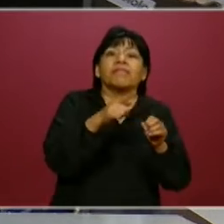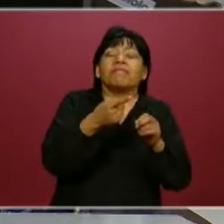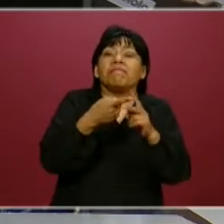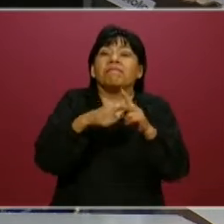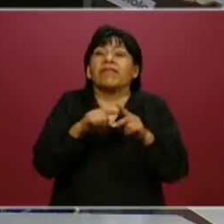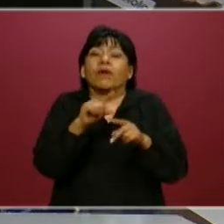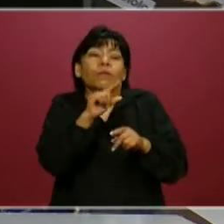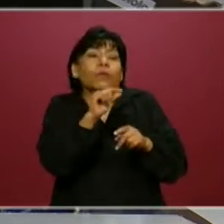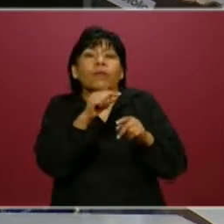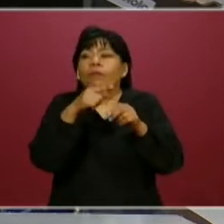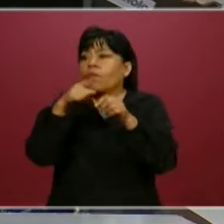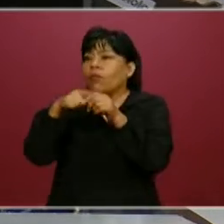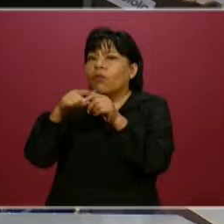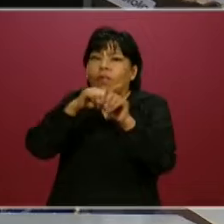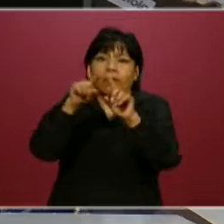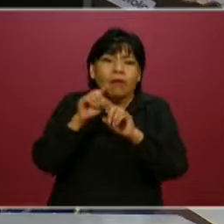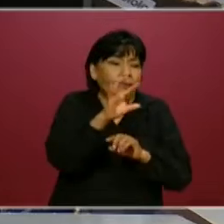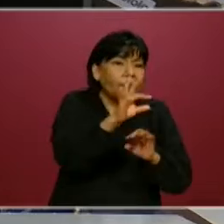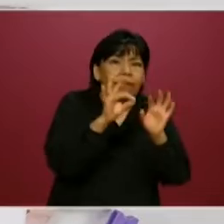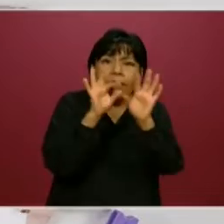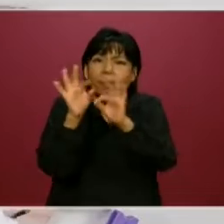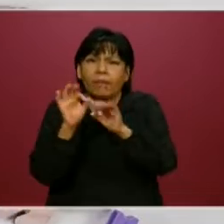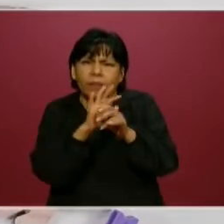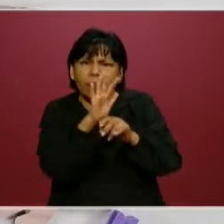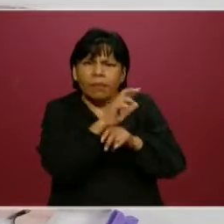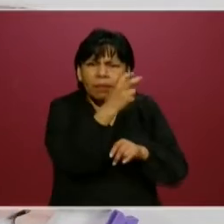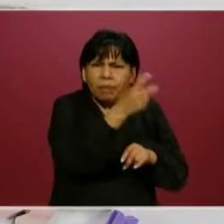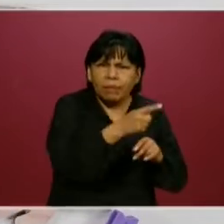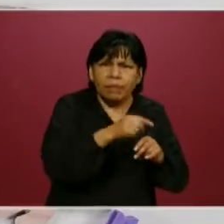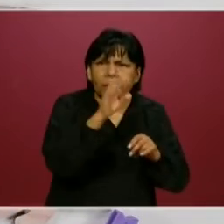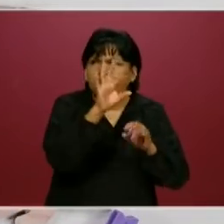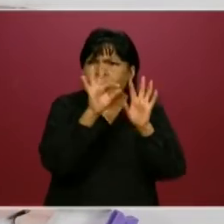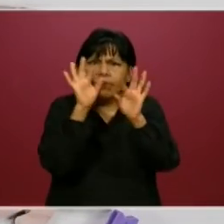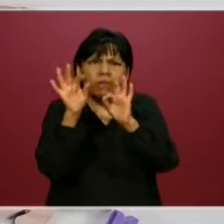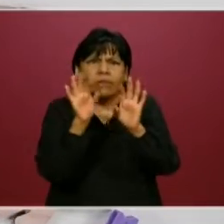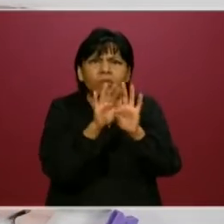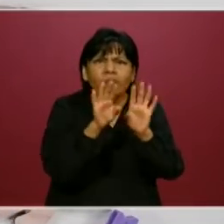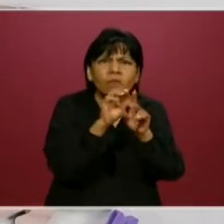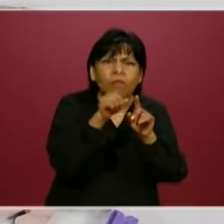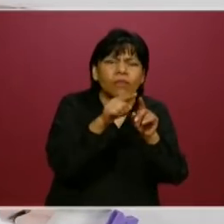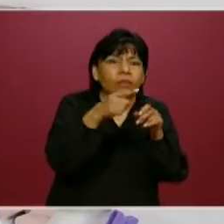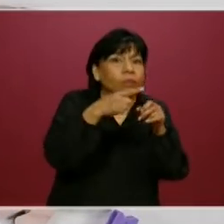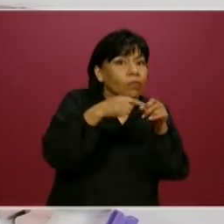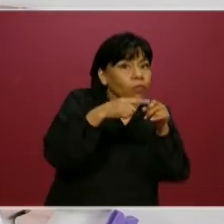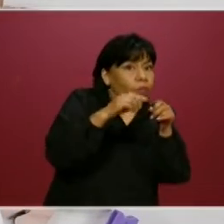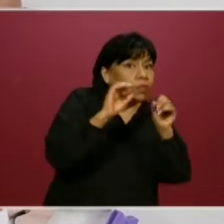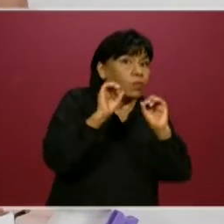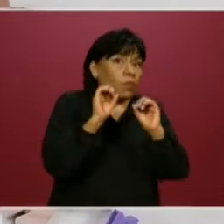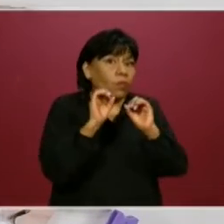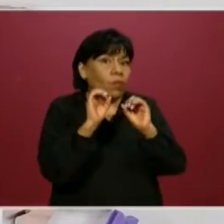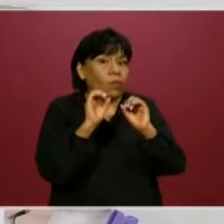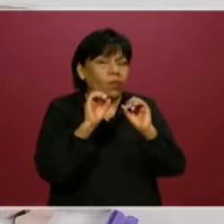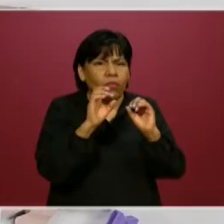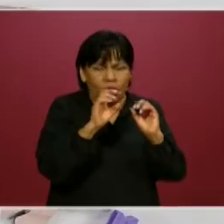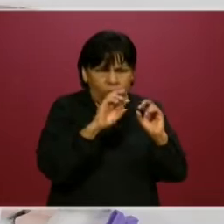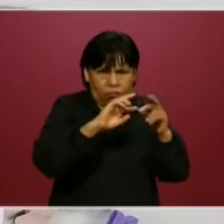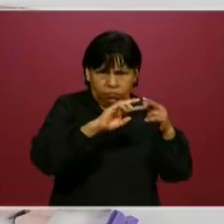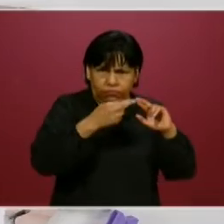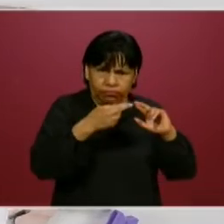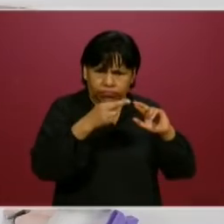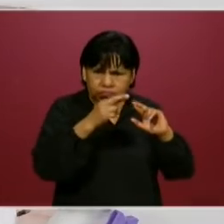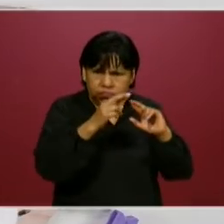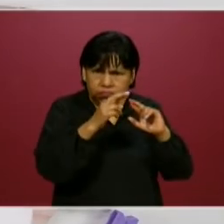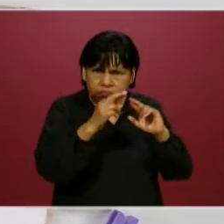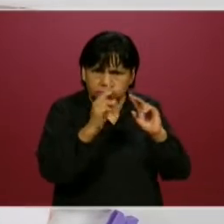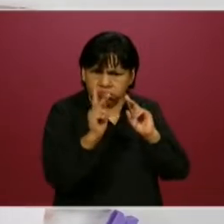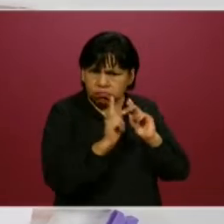nuestras pinzas de colores las cuales vamos a tener que seleccionar por color relacionándolos con nuestros